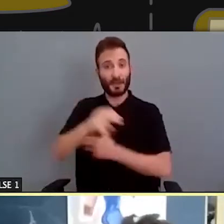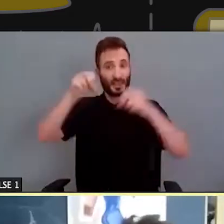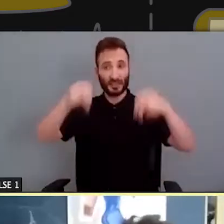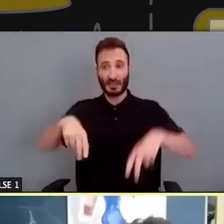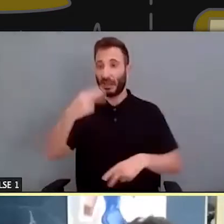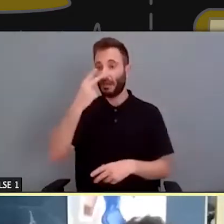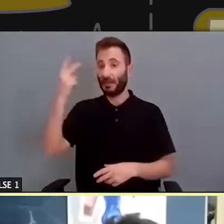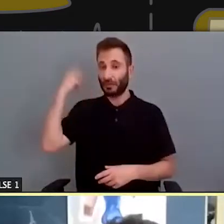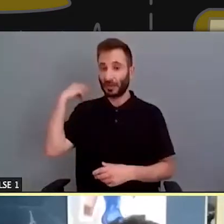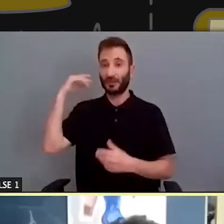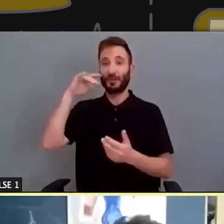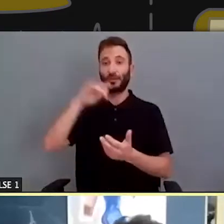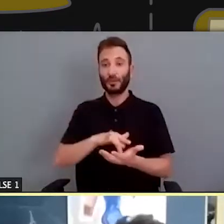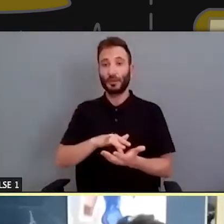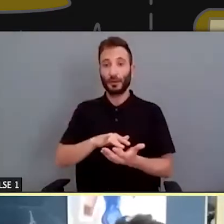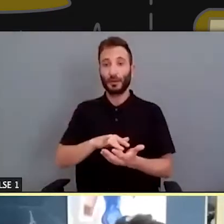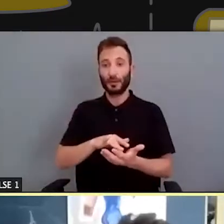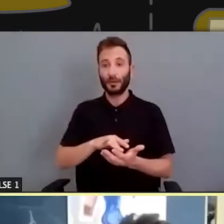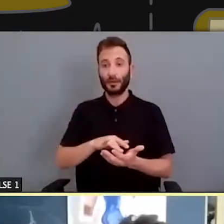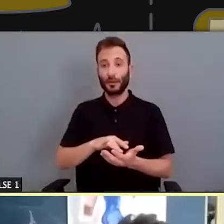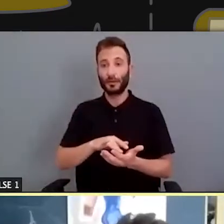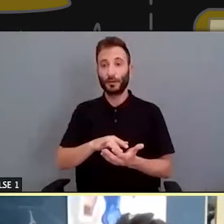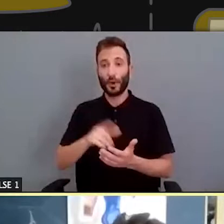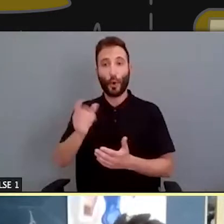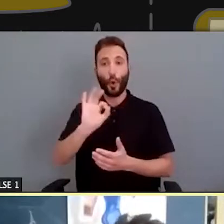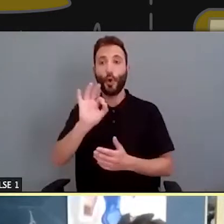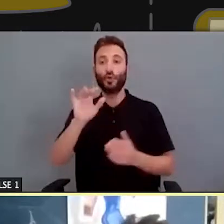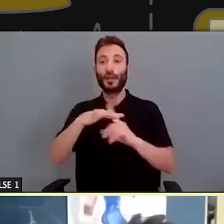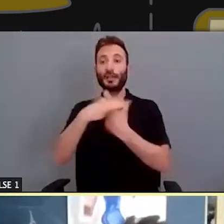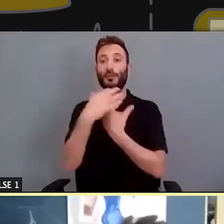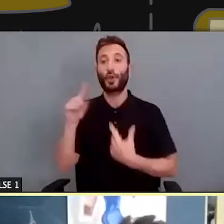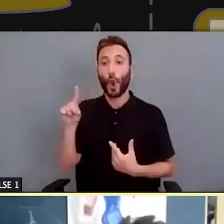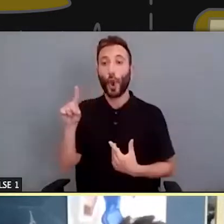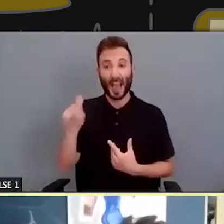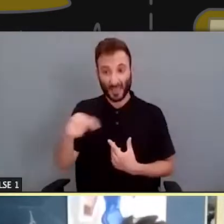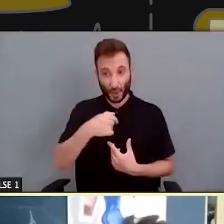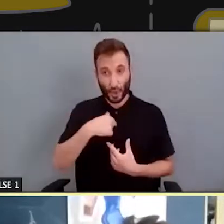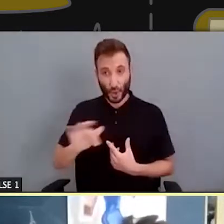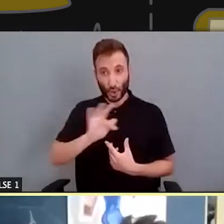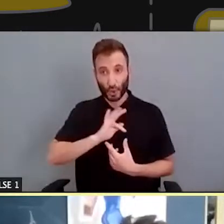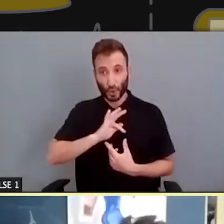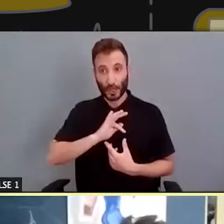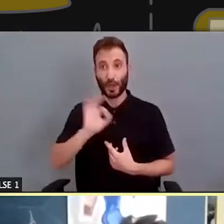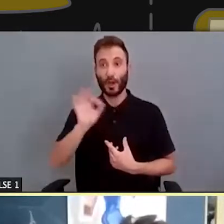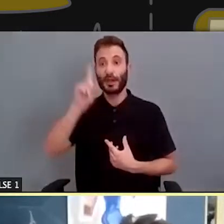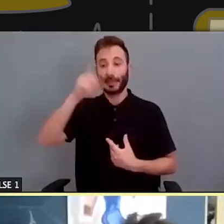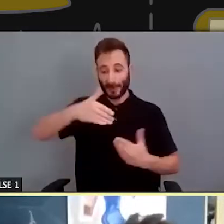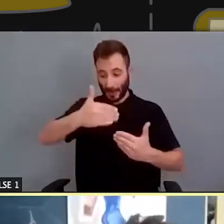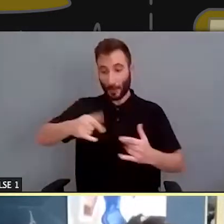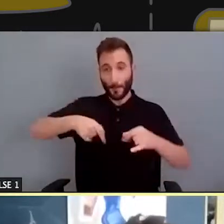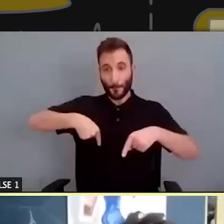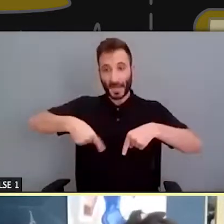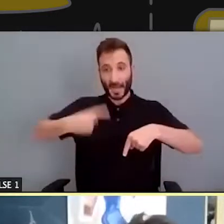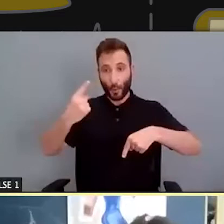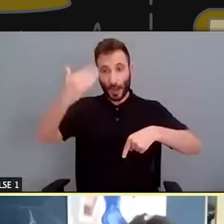tengo 65% por condiciones oncológicas y pérdida de un miembro inferior. Entonces he visto